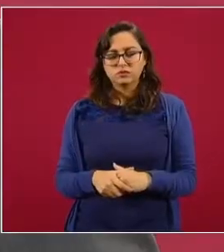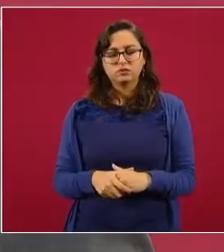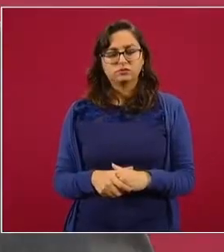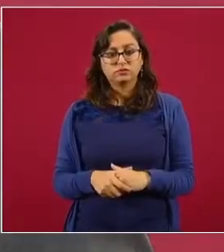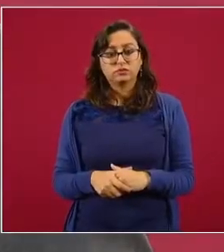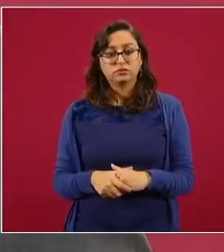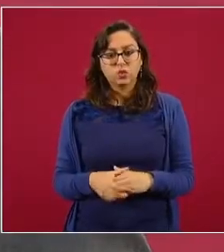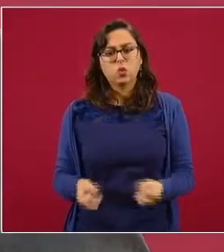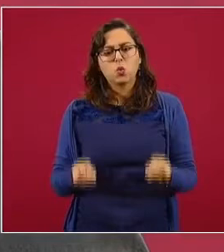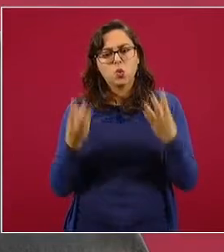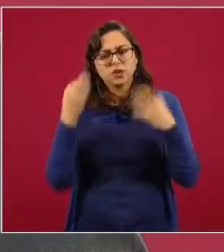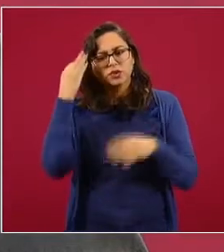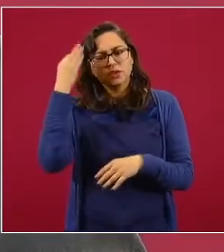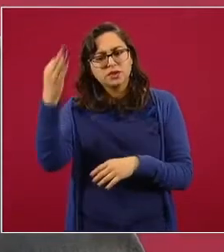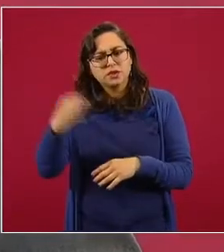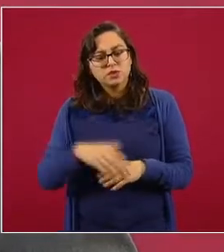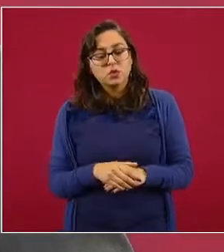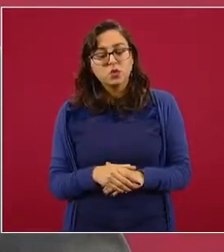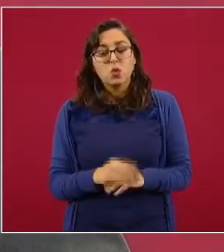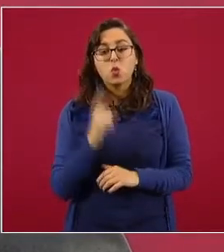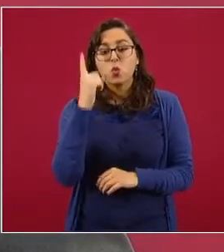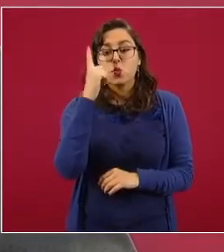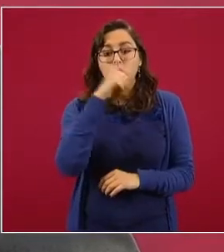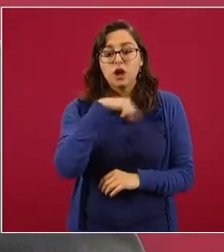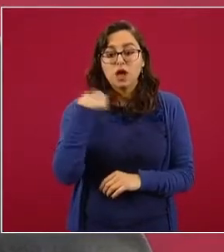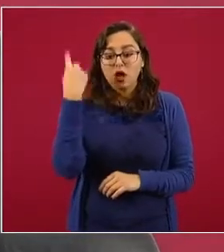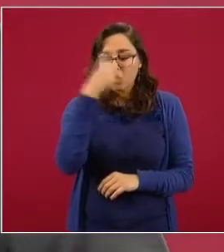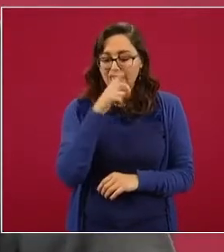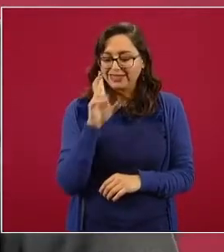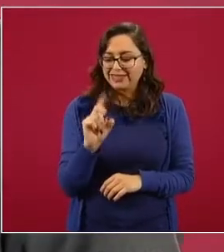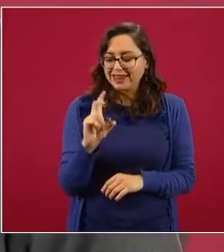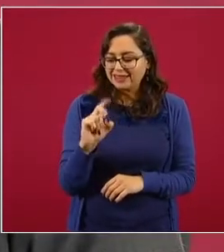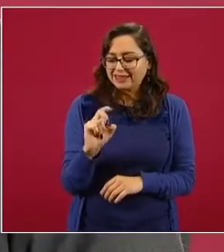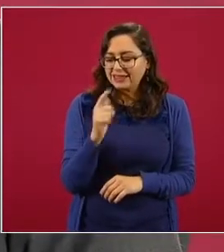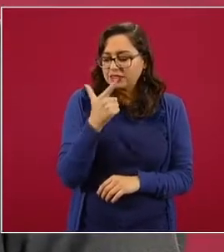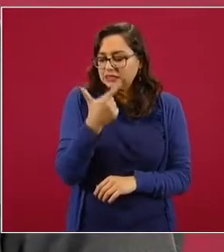de 1 hora 37 minutos.